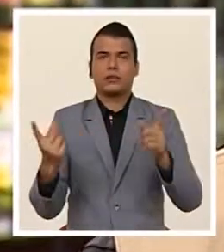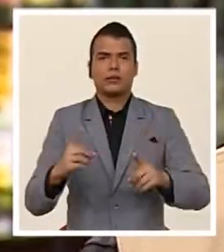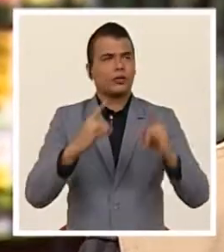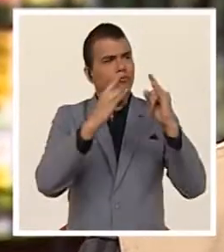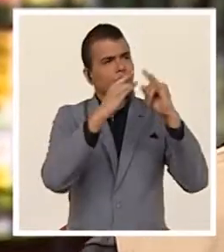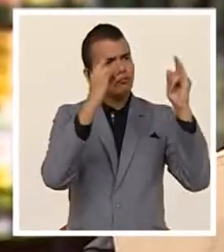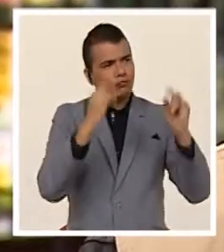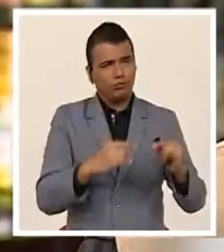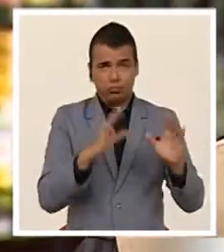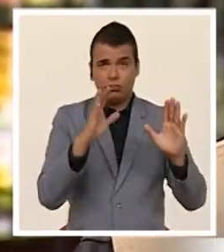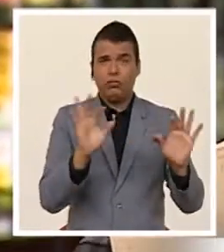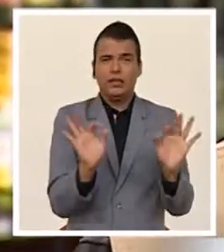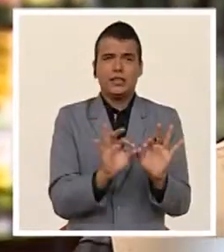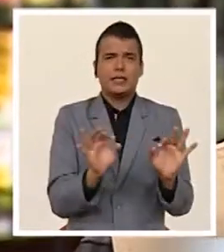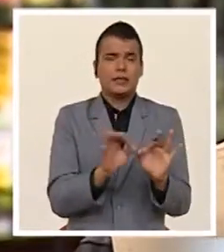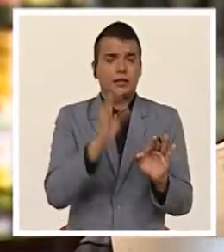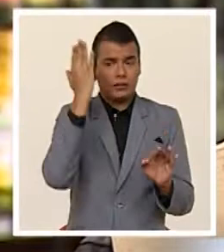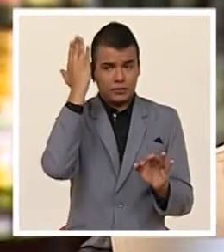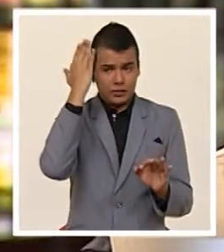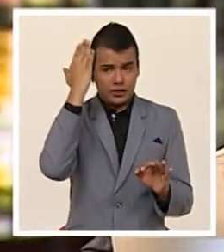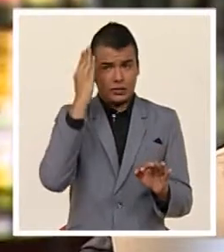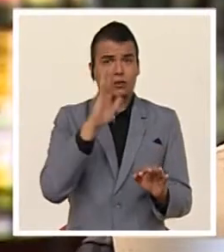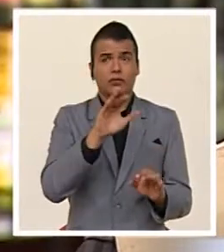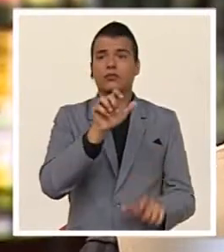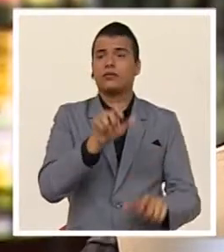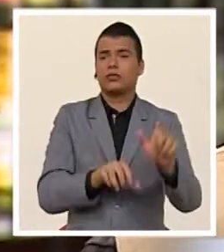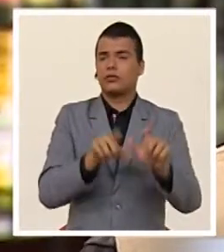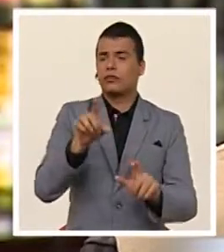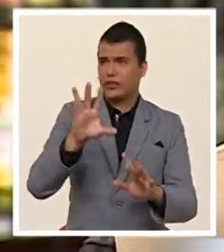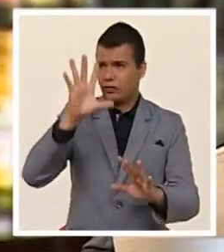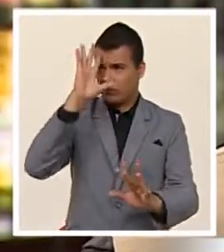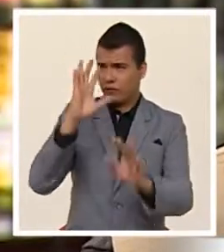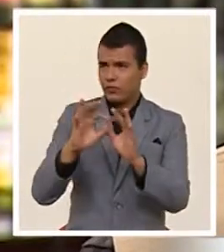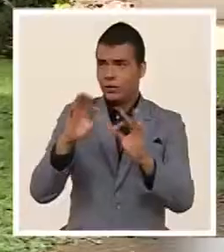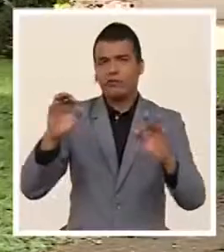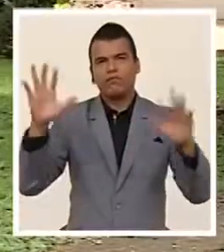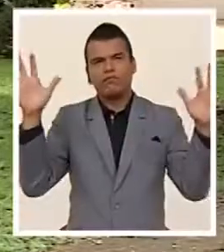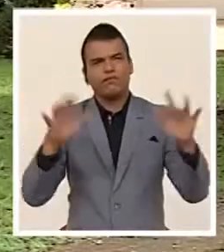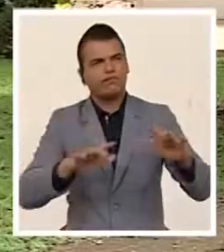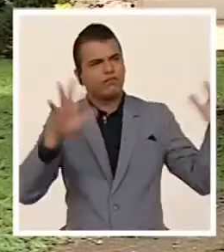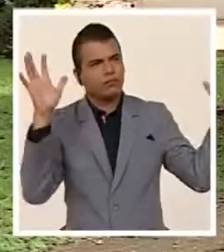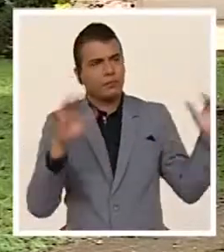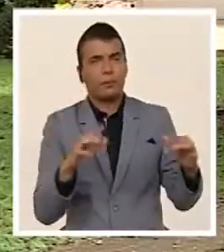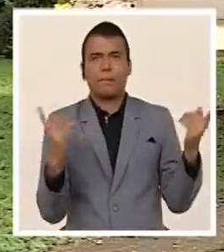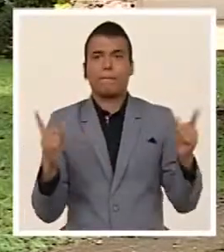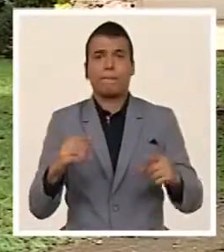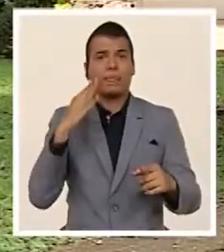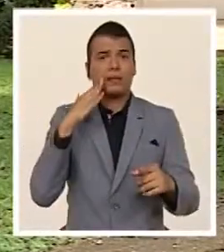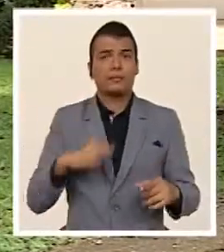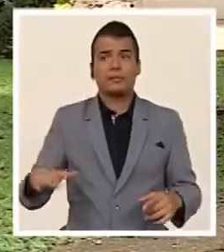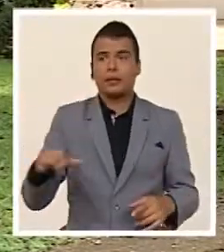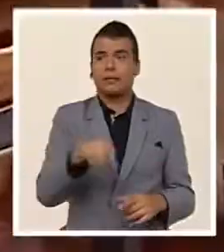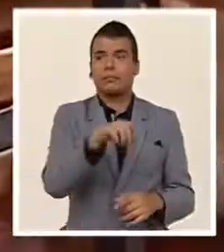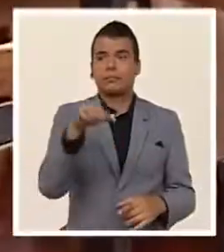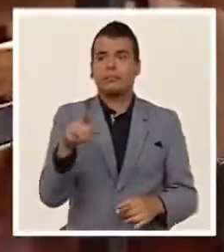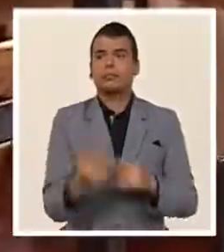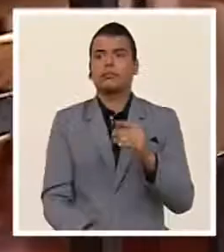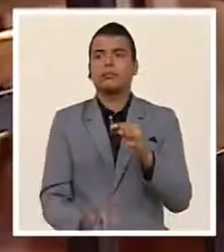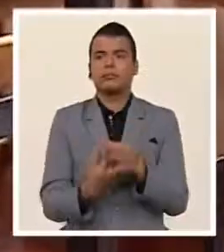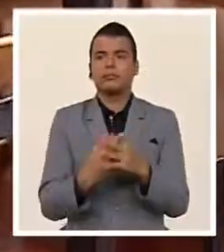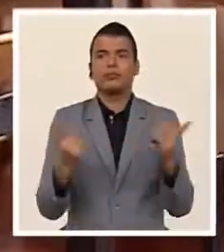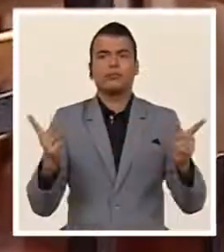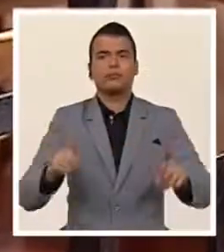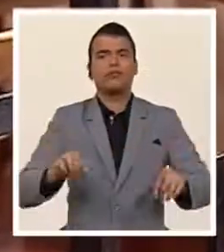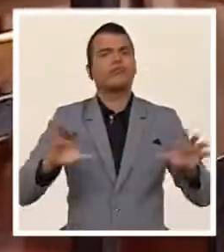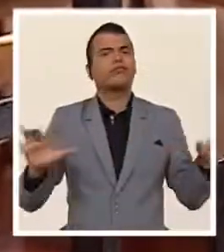guarda y de paja y aquí los feligreses se reunían el parque del sector sirvió de escenario de